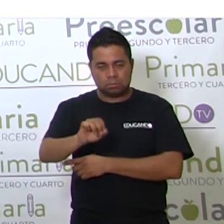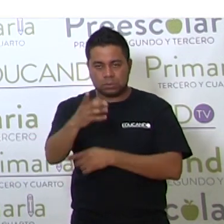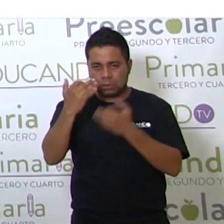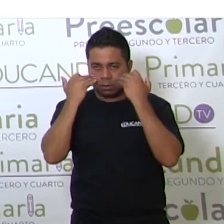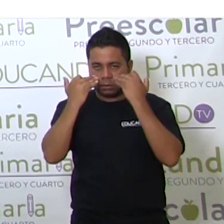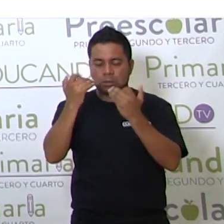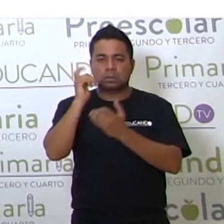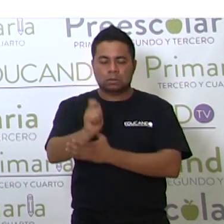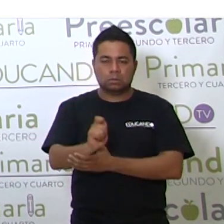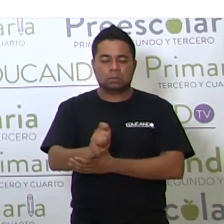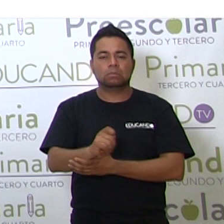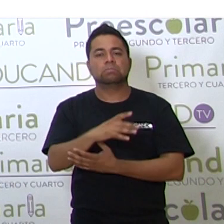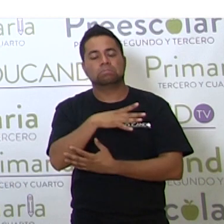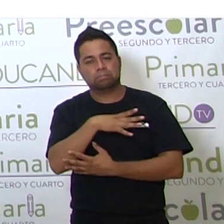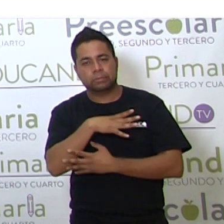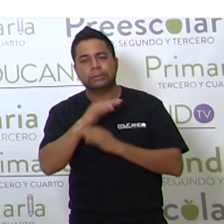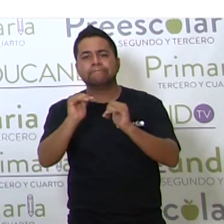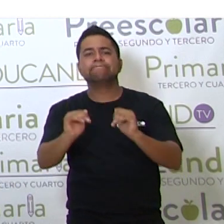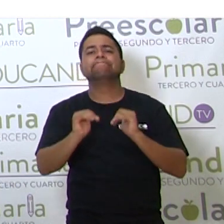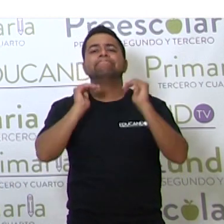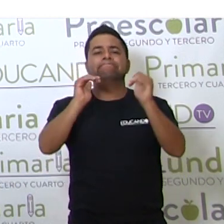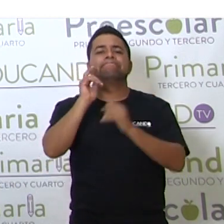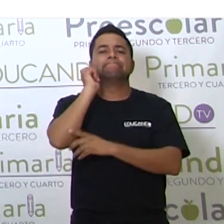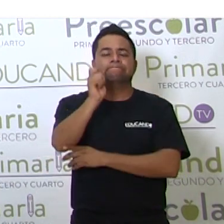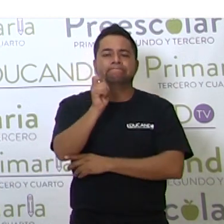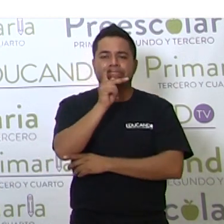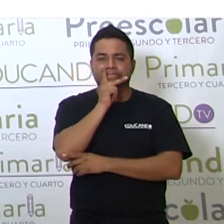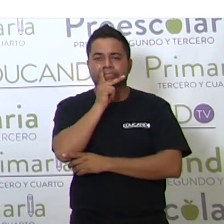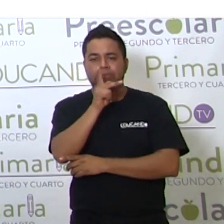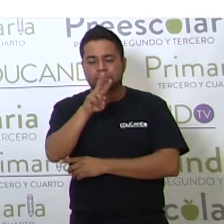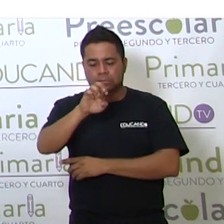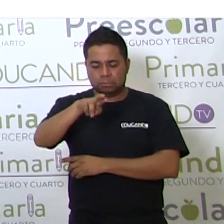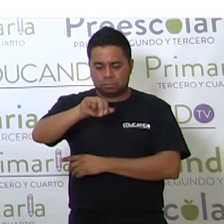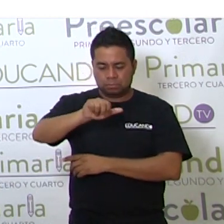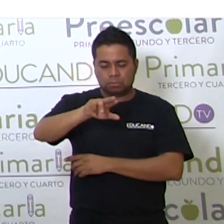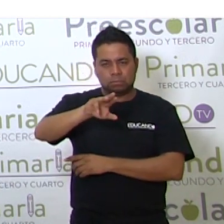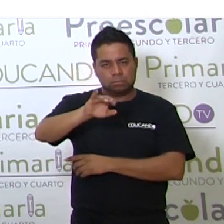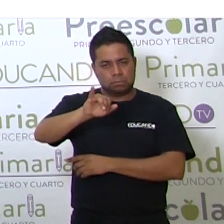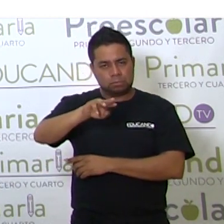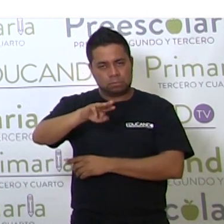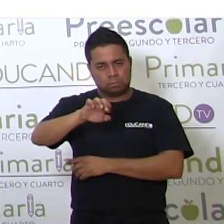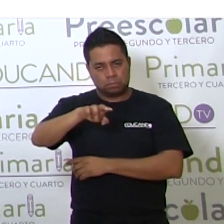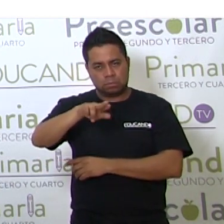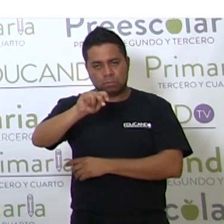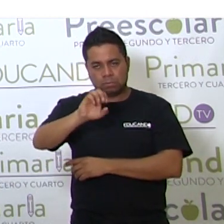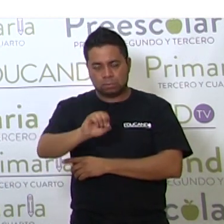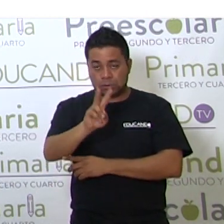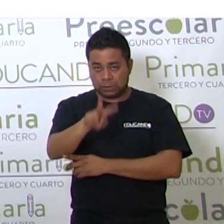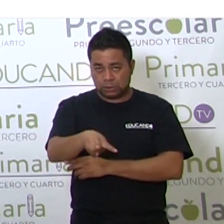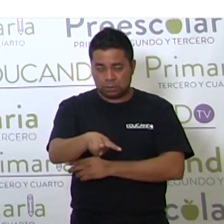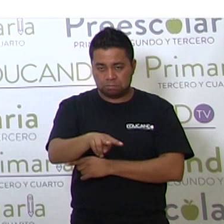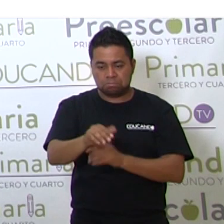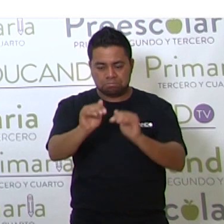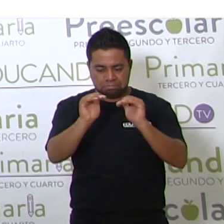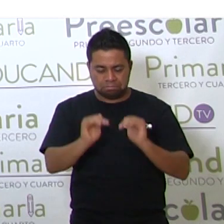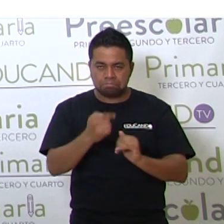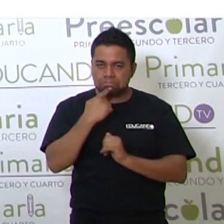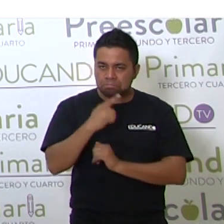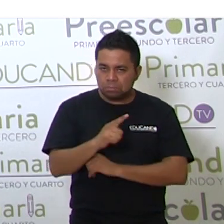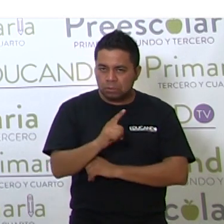cuenta, está hasta arriba la palabra Renacimiento, ¿verdad? Después abajo